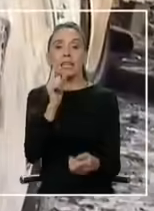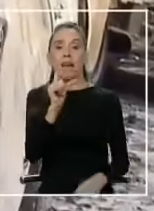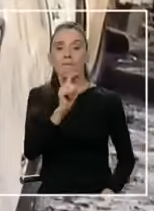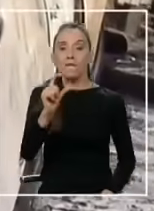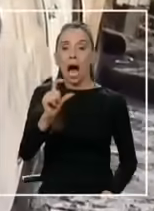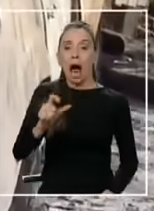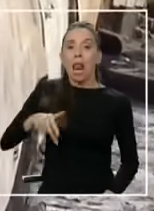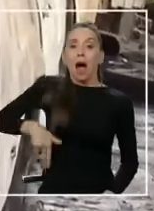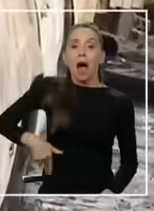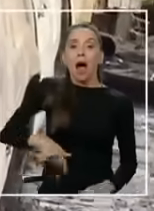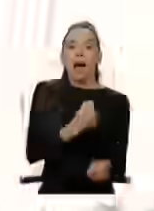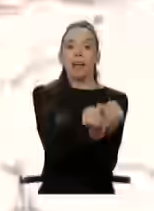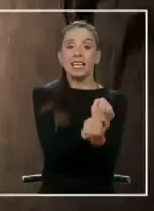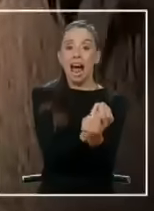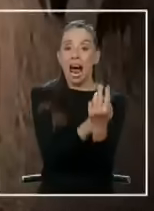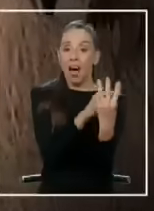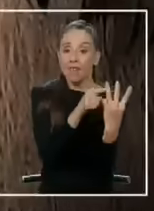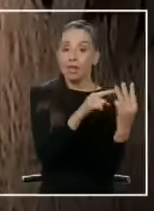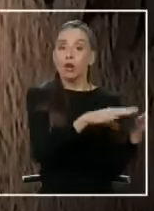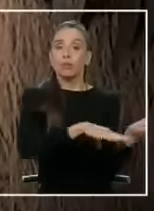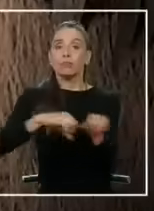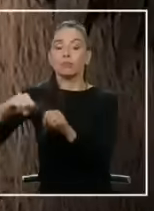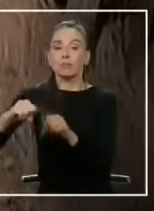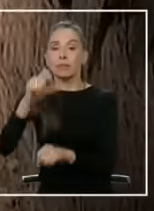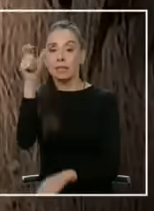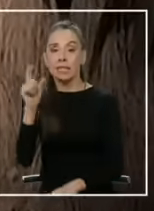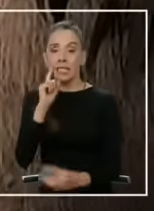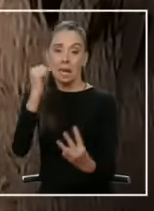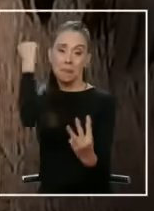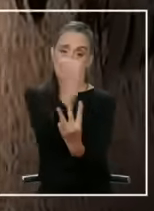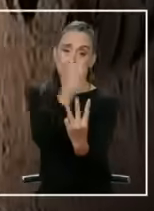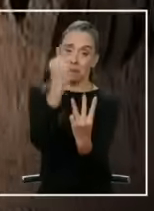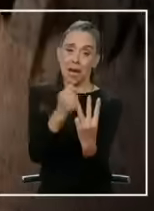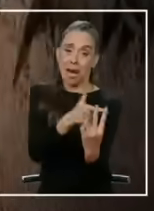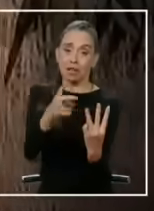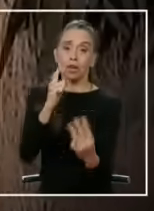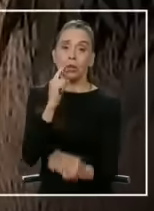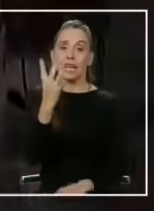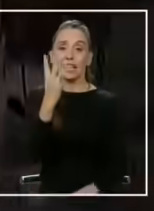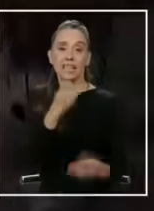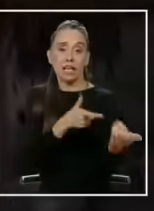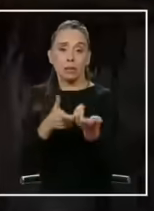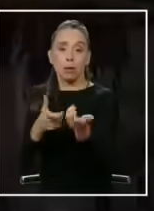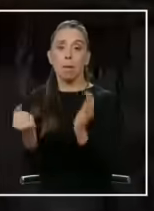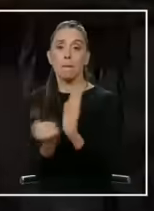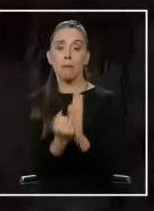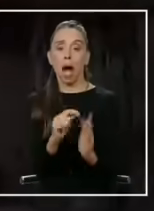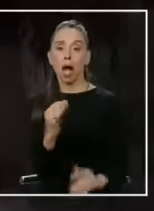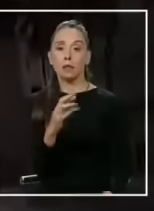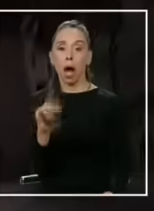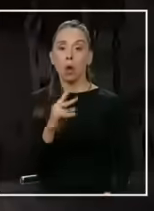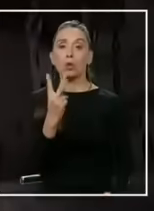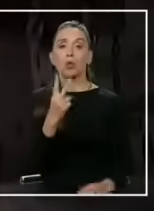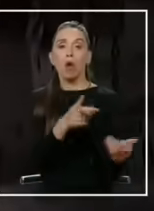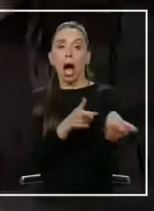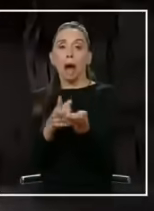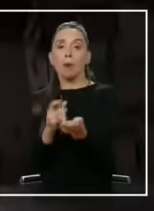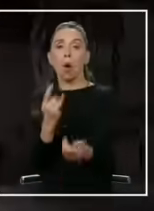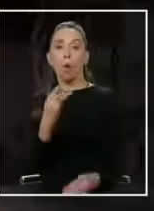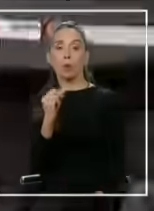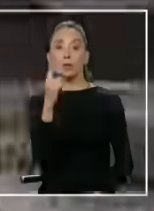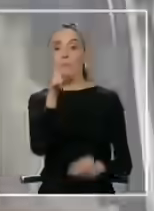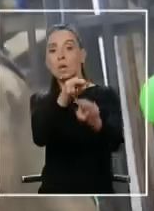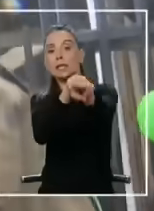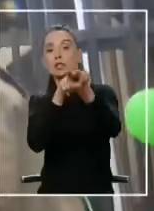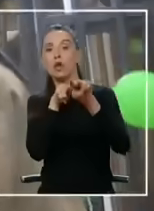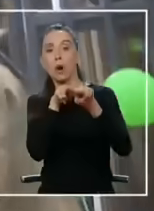los carabineros. Ahora, los criminales tienen en su poder 3 pistolas marca Taurus, 2 ametralladoras Uzi y una